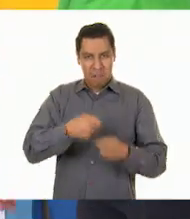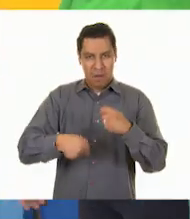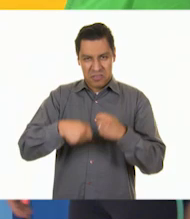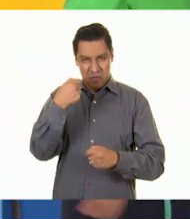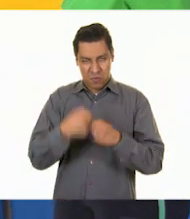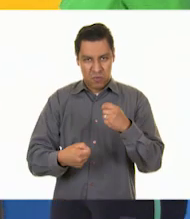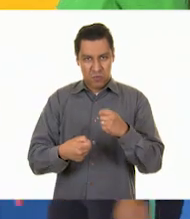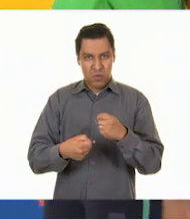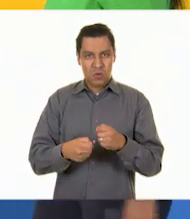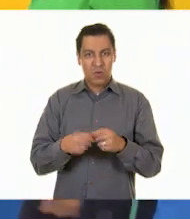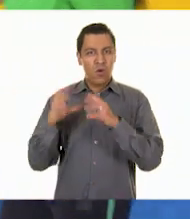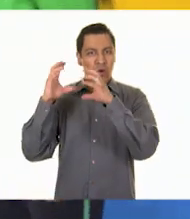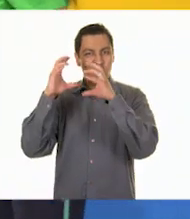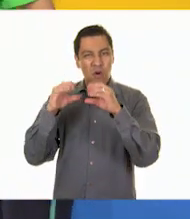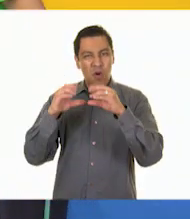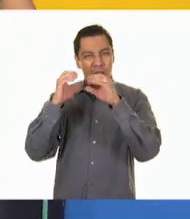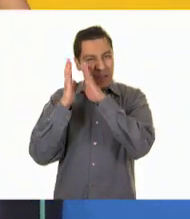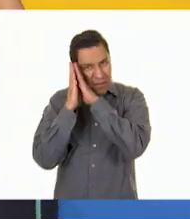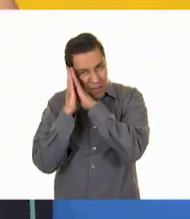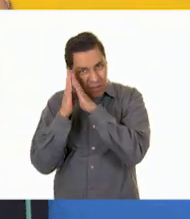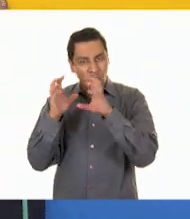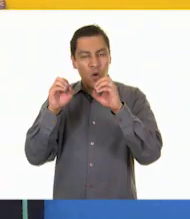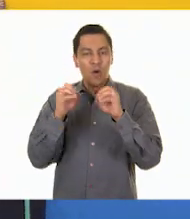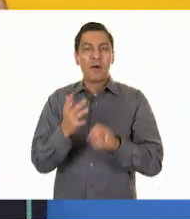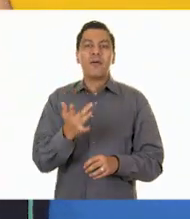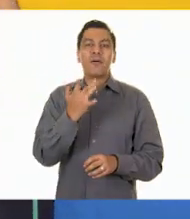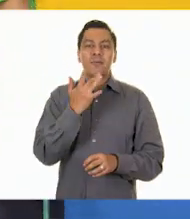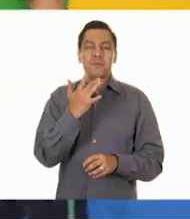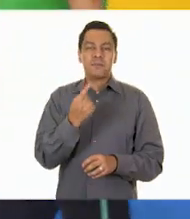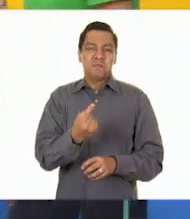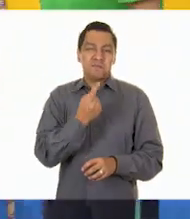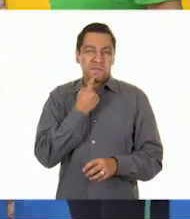un cojín o un peluche